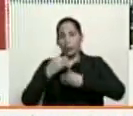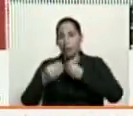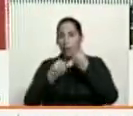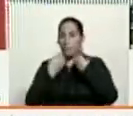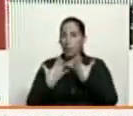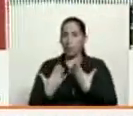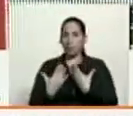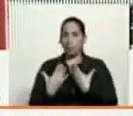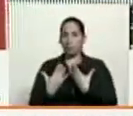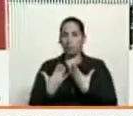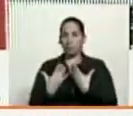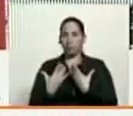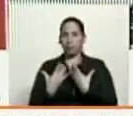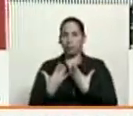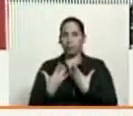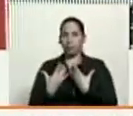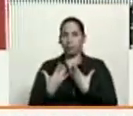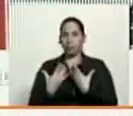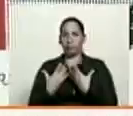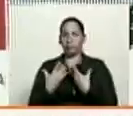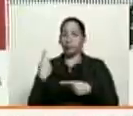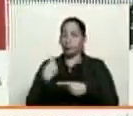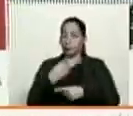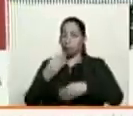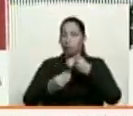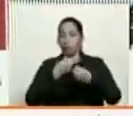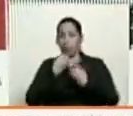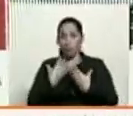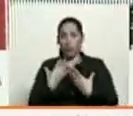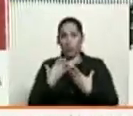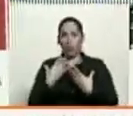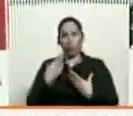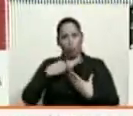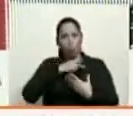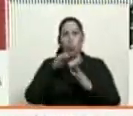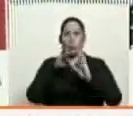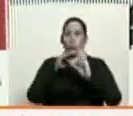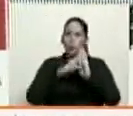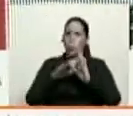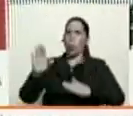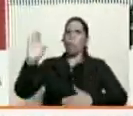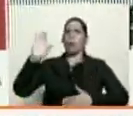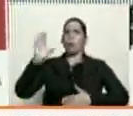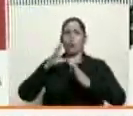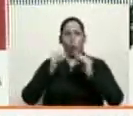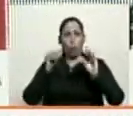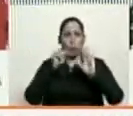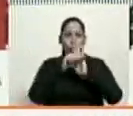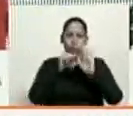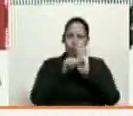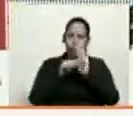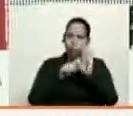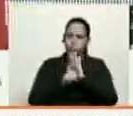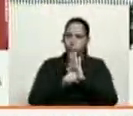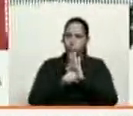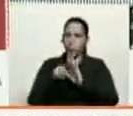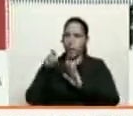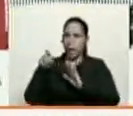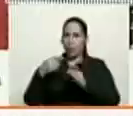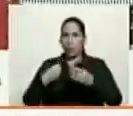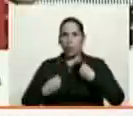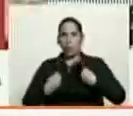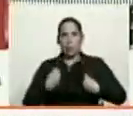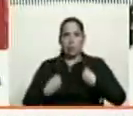bien. Hay que hacerlas bien. Y cumplimos con todos los trámites. Ellos se